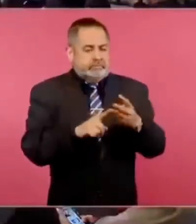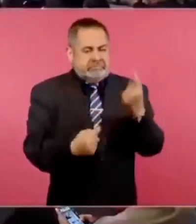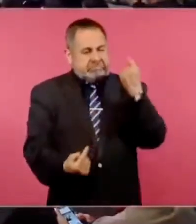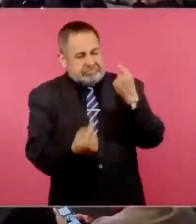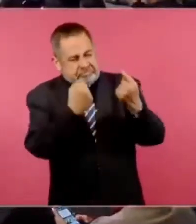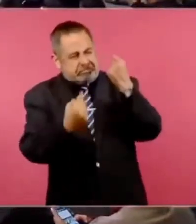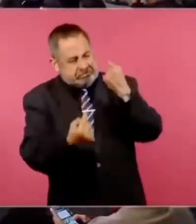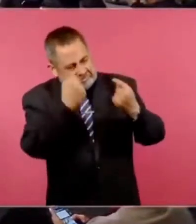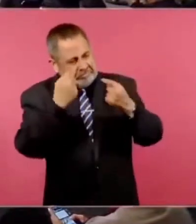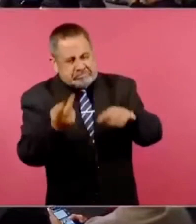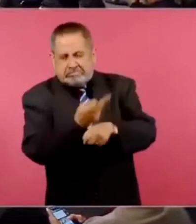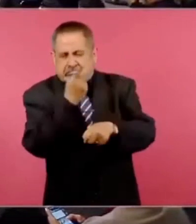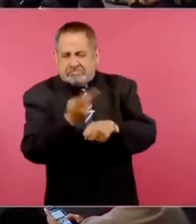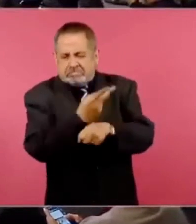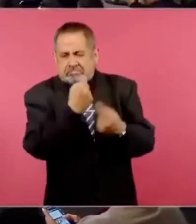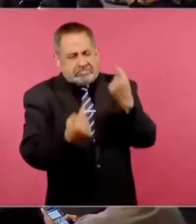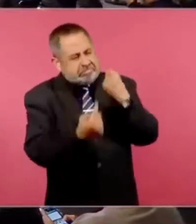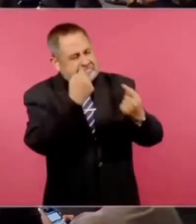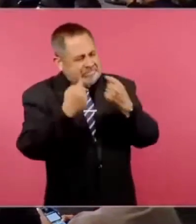insultándome,